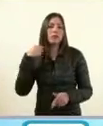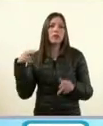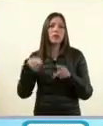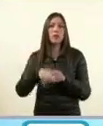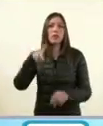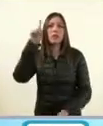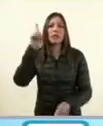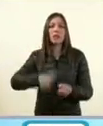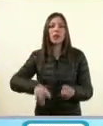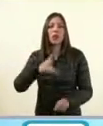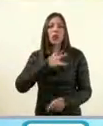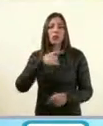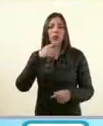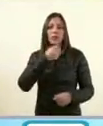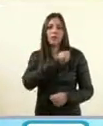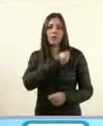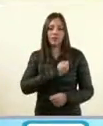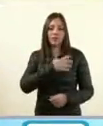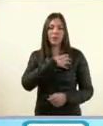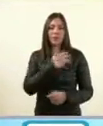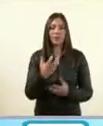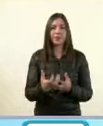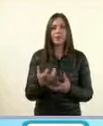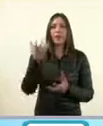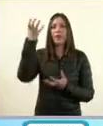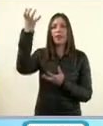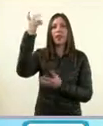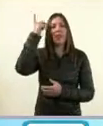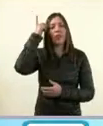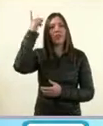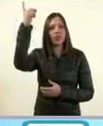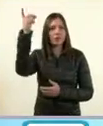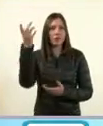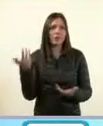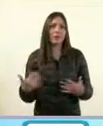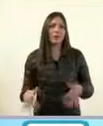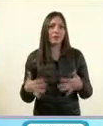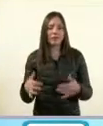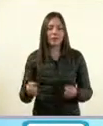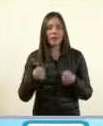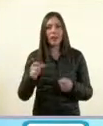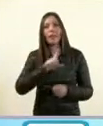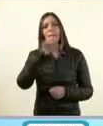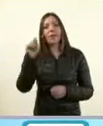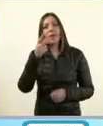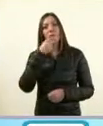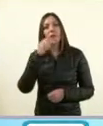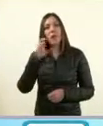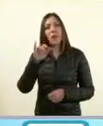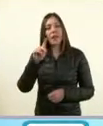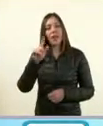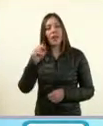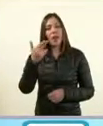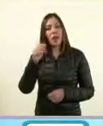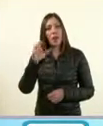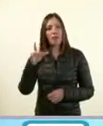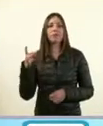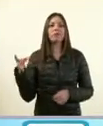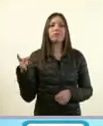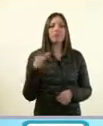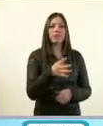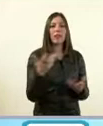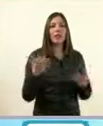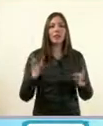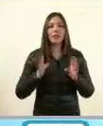de rateros. ¡Qué fuerte! ¡Qué fuerte! Y entonces Cuitláhuac logra vencerlos, crea un gran ejército, pero lamentablemente